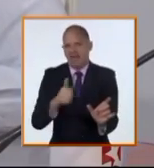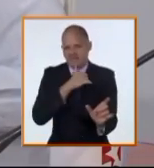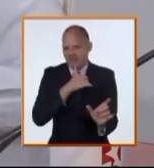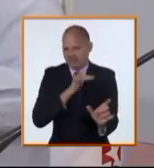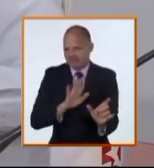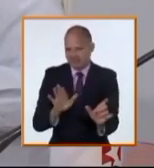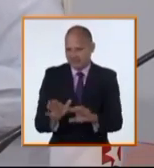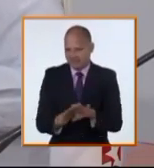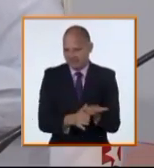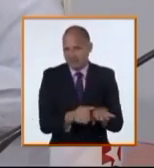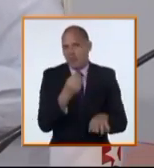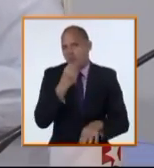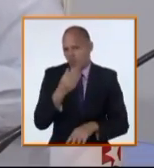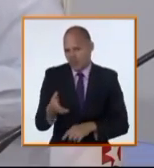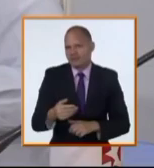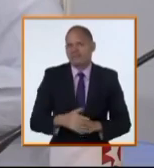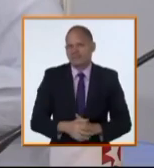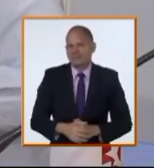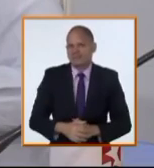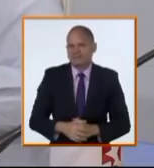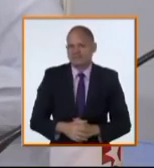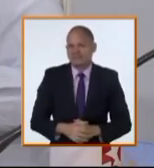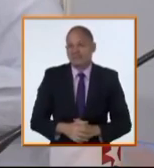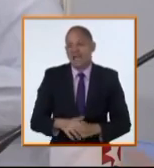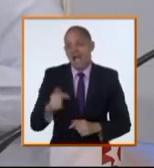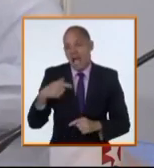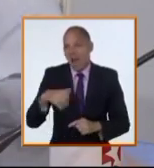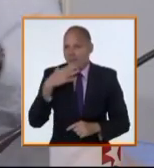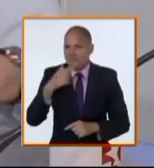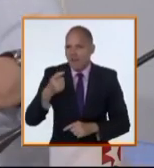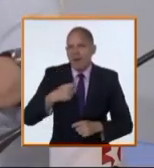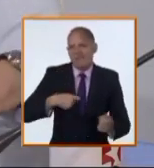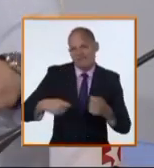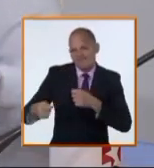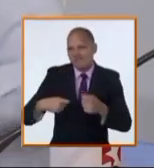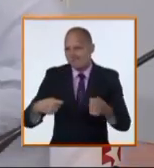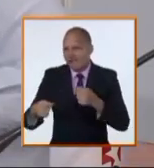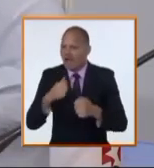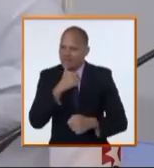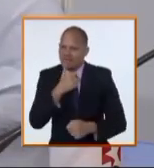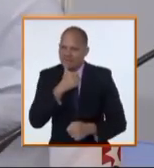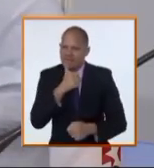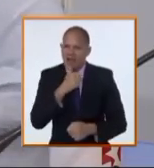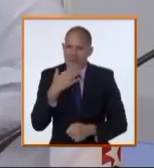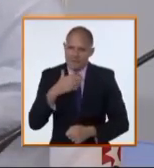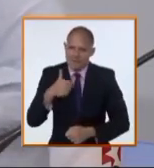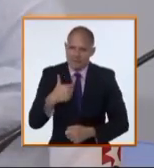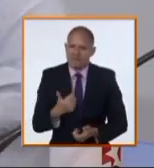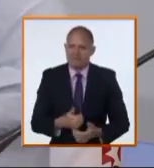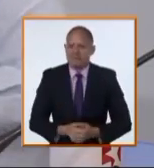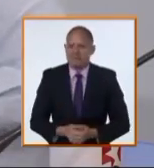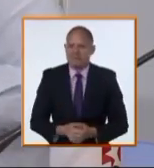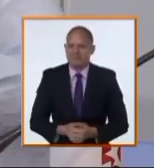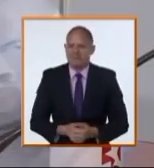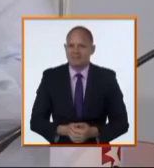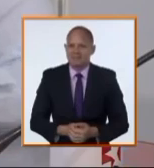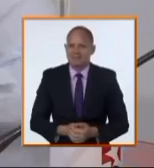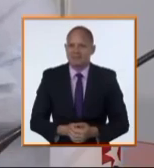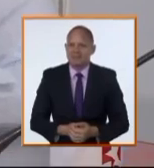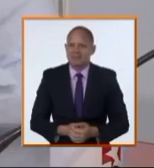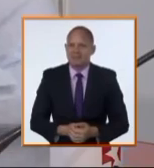y cobrar en el acto y lo cual favorece la comercialización de este tipo de de productos turísticos